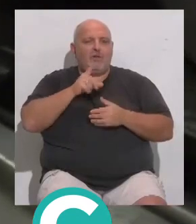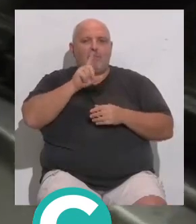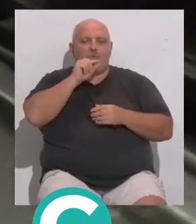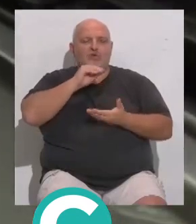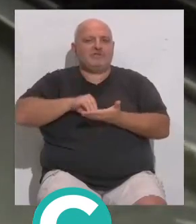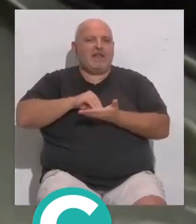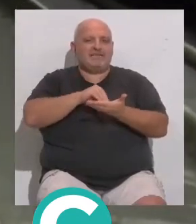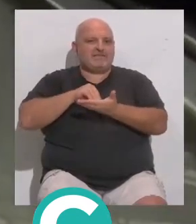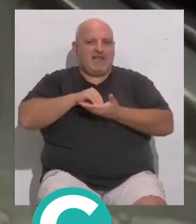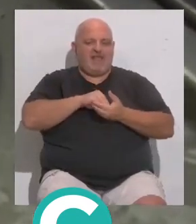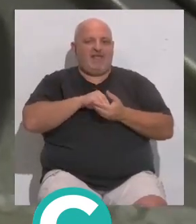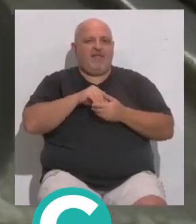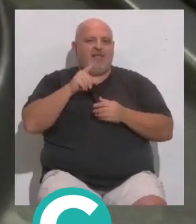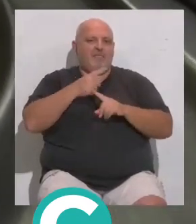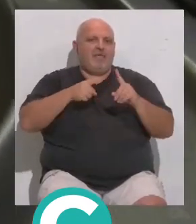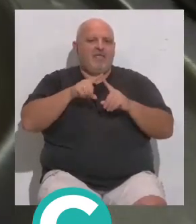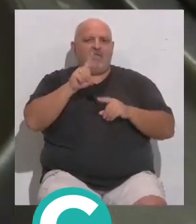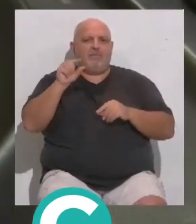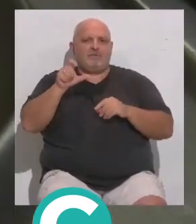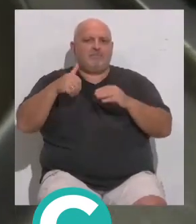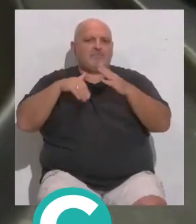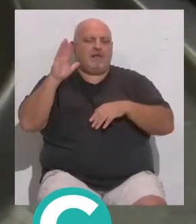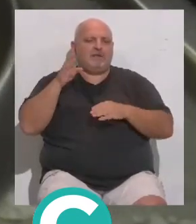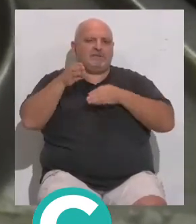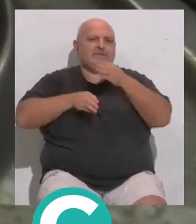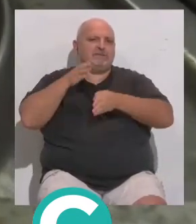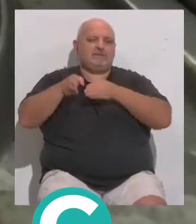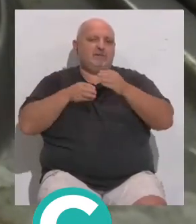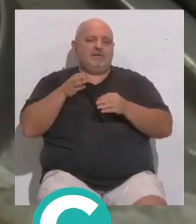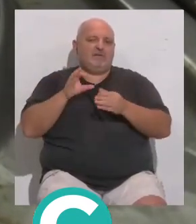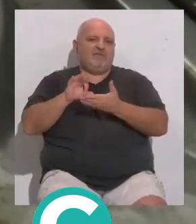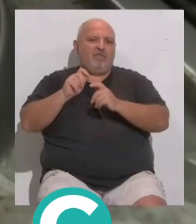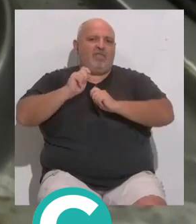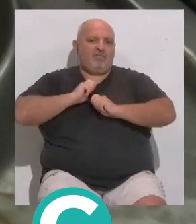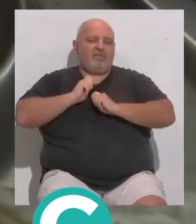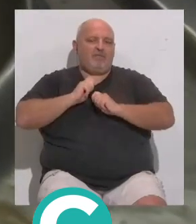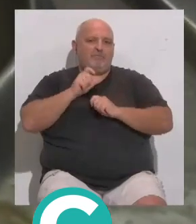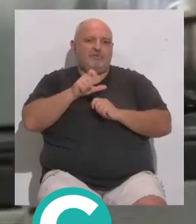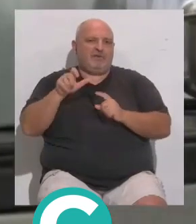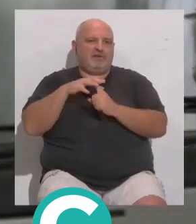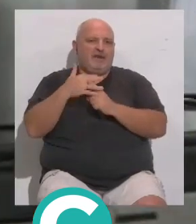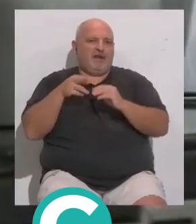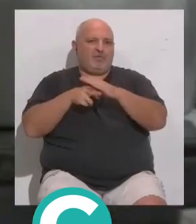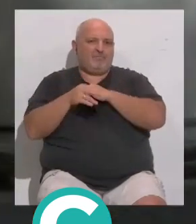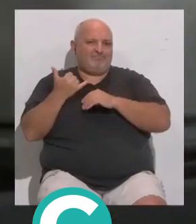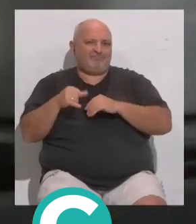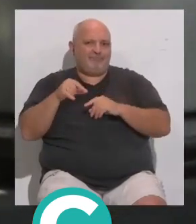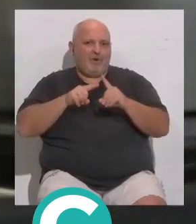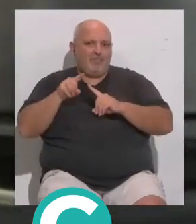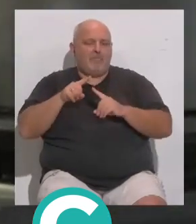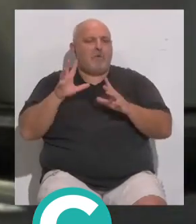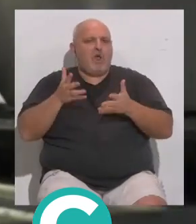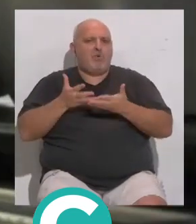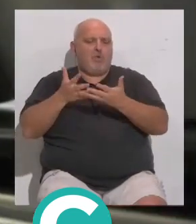en salsa. Una media de 100 personas diarias suelen necesitar los servicios de este grupo de voluntarias, aunque toda mano